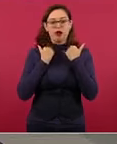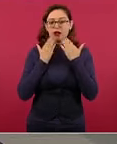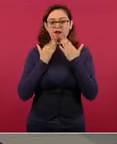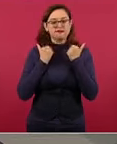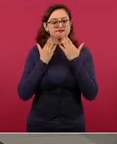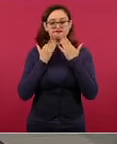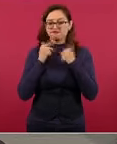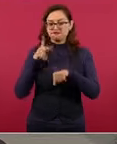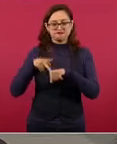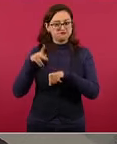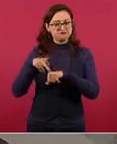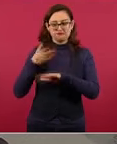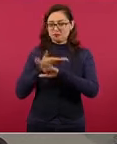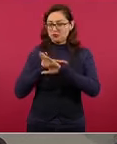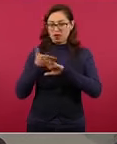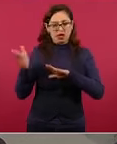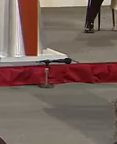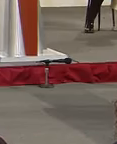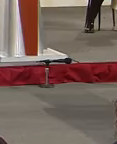no hay